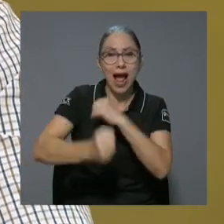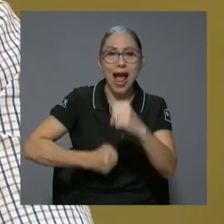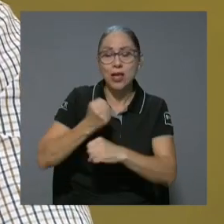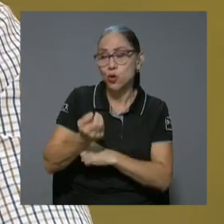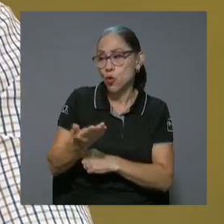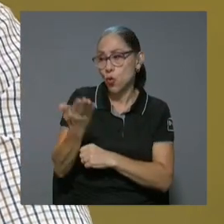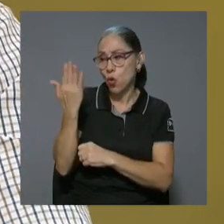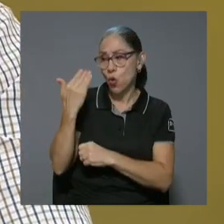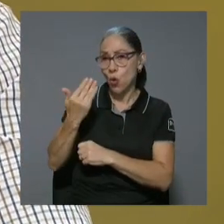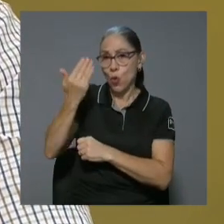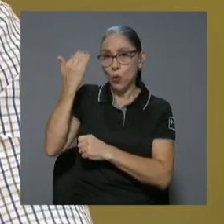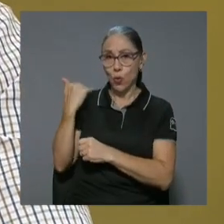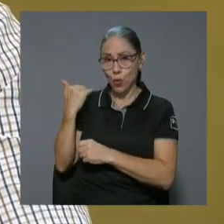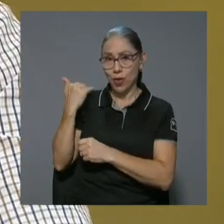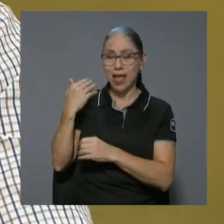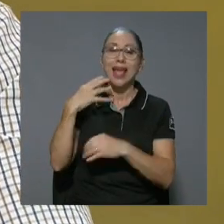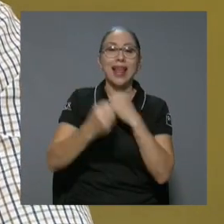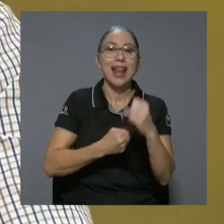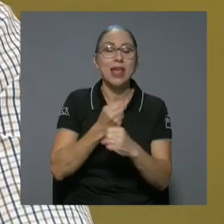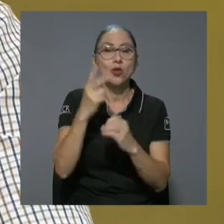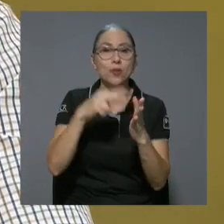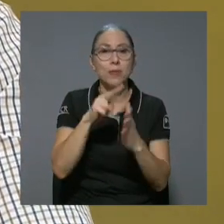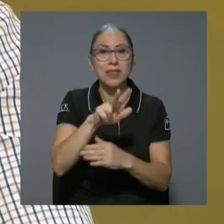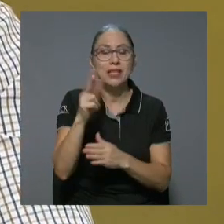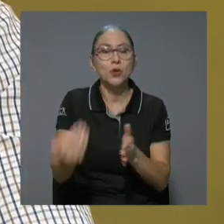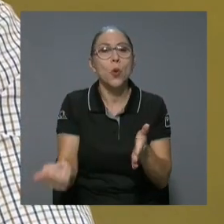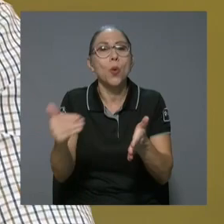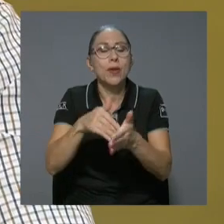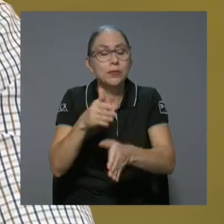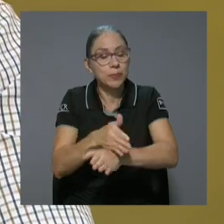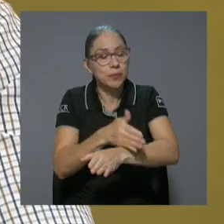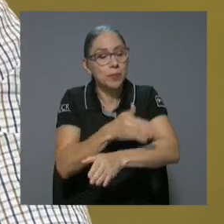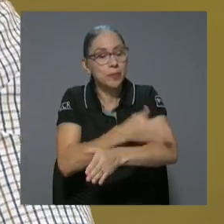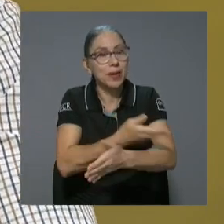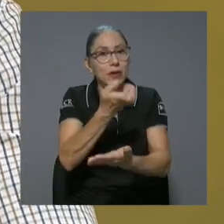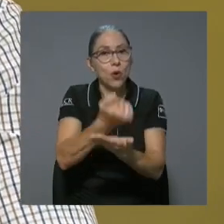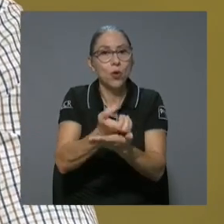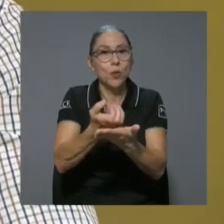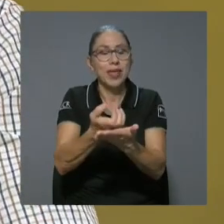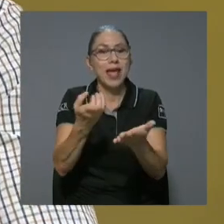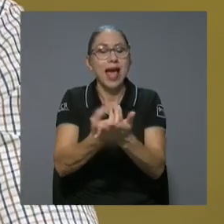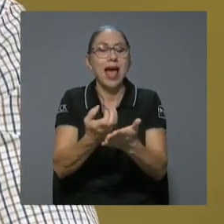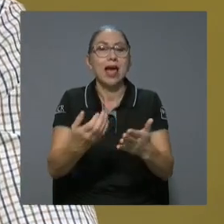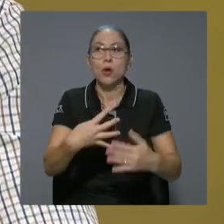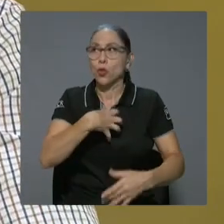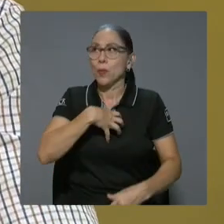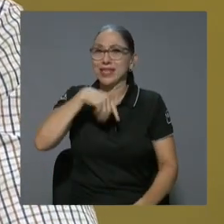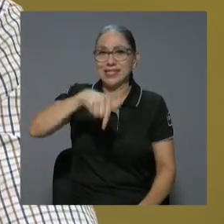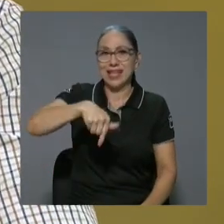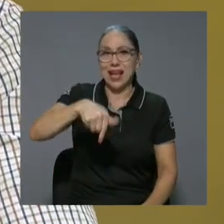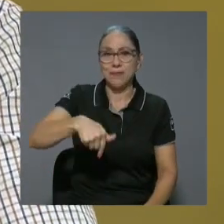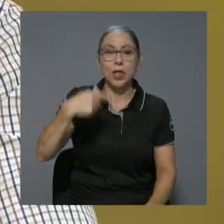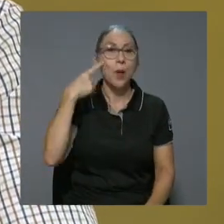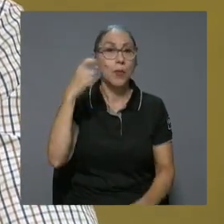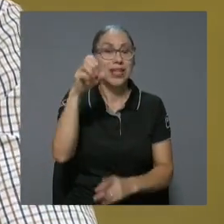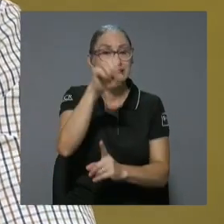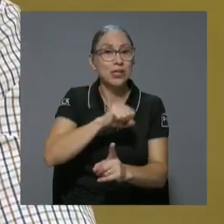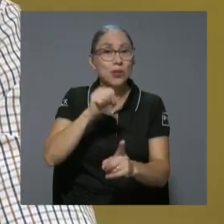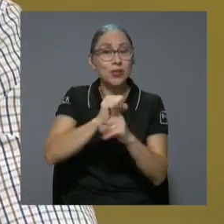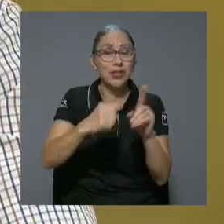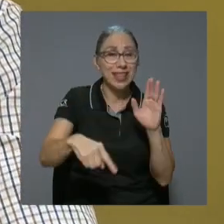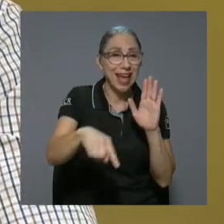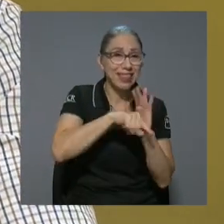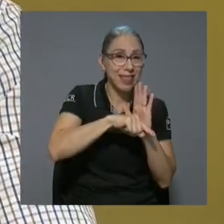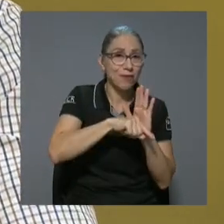fue un año en donde se empezó a recuperar el crecimiento de la economía doméstica. Básicamente porque los shocks negativos que